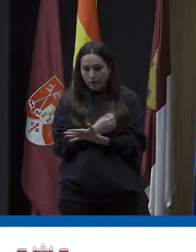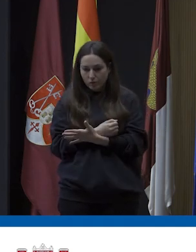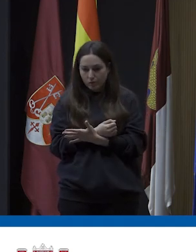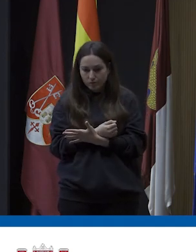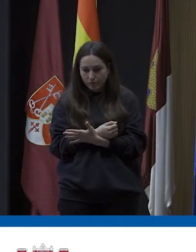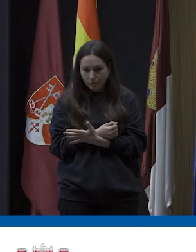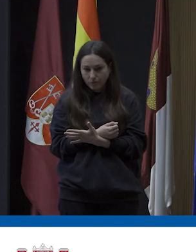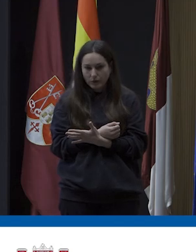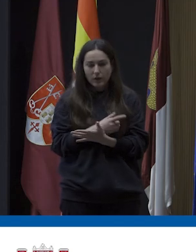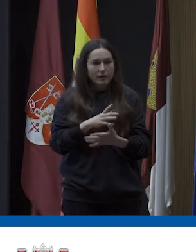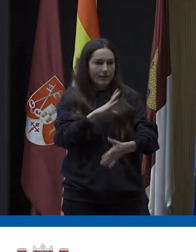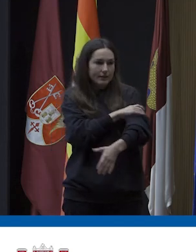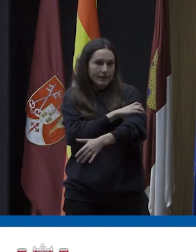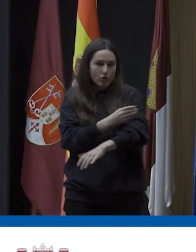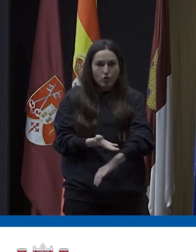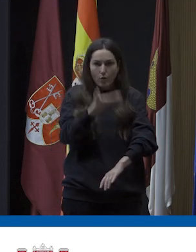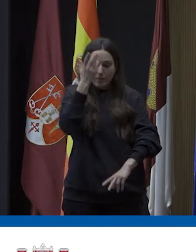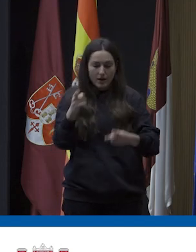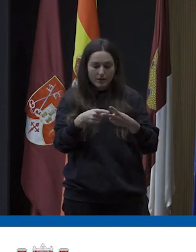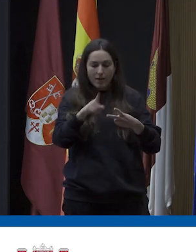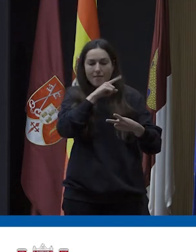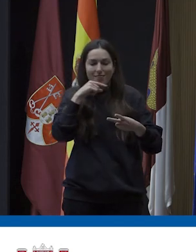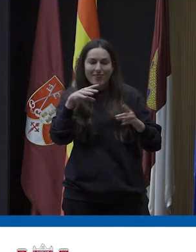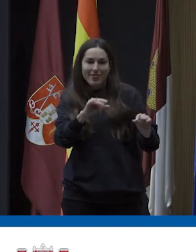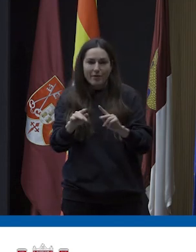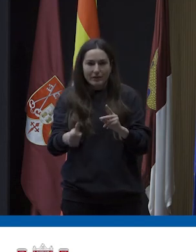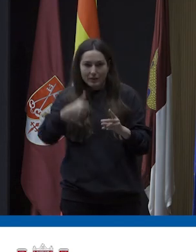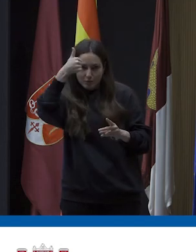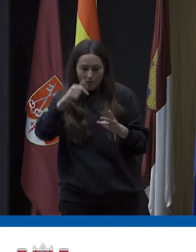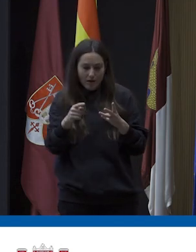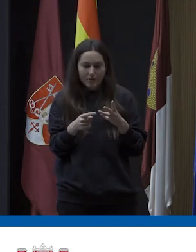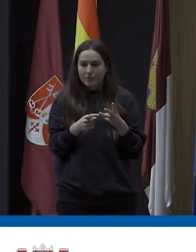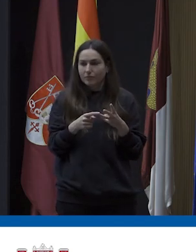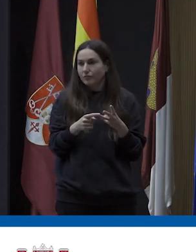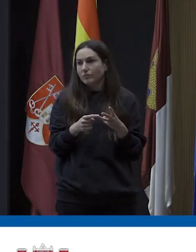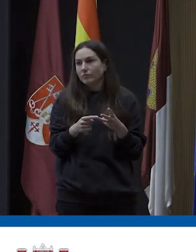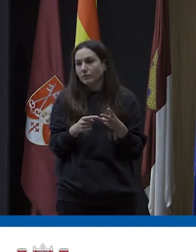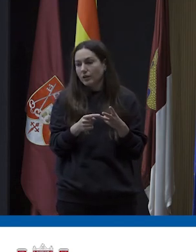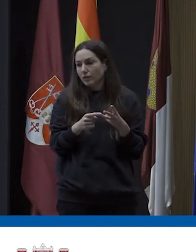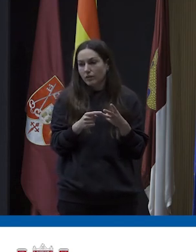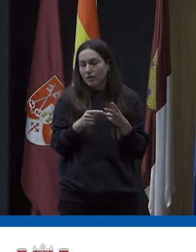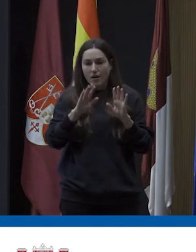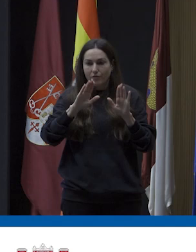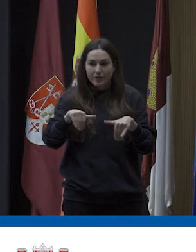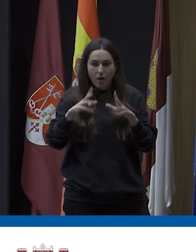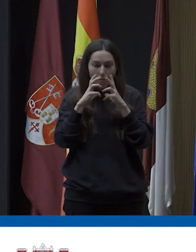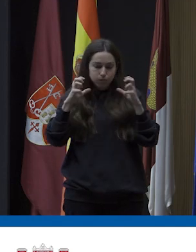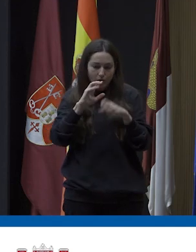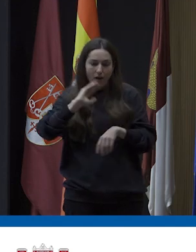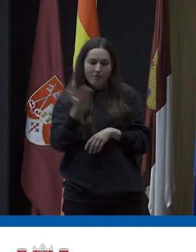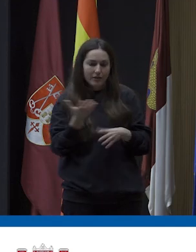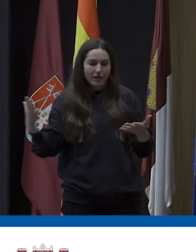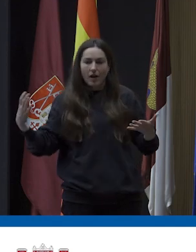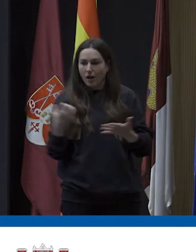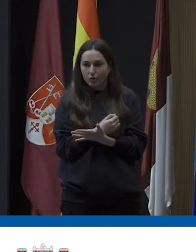vaya más hipertensión, más diabetes, el perfil lipídico suele ser peor. Entonces, el sobrepeso no viene mal para todo. Cuanto